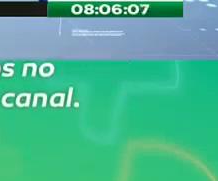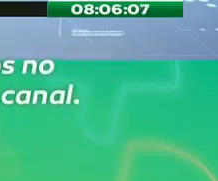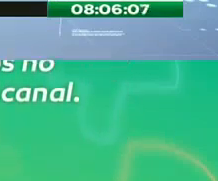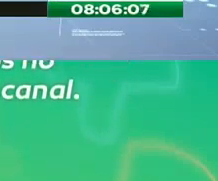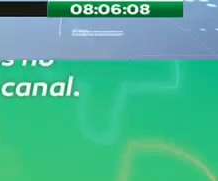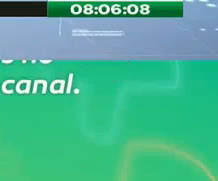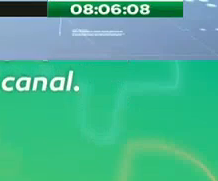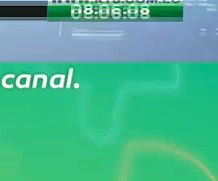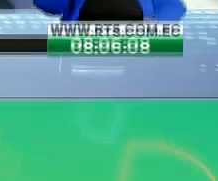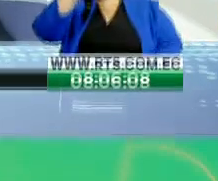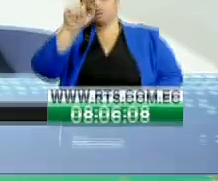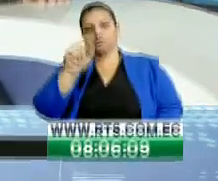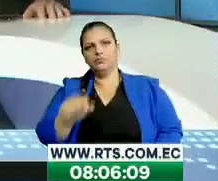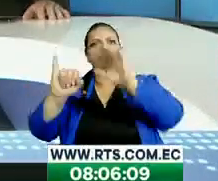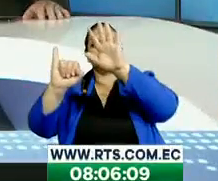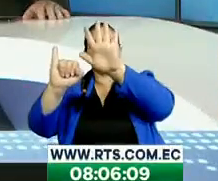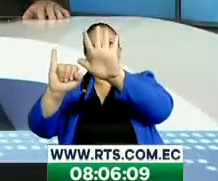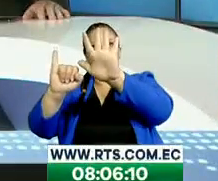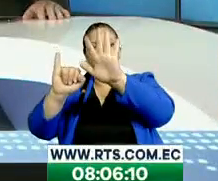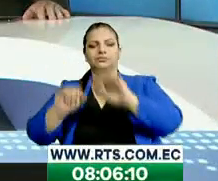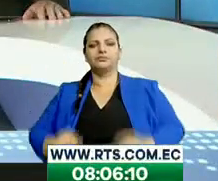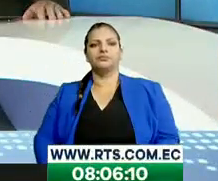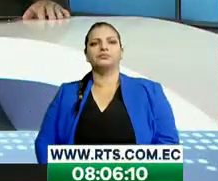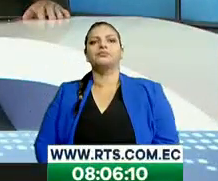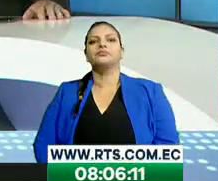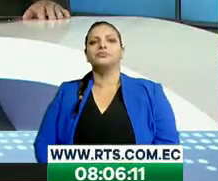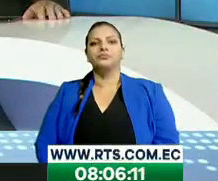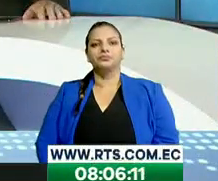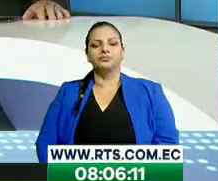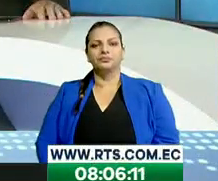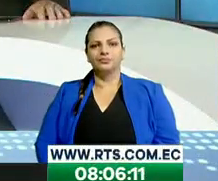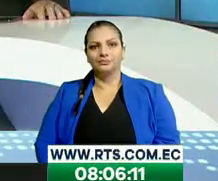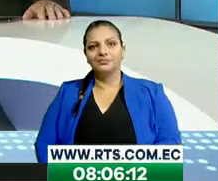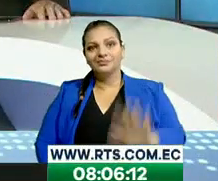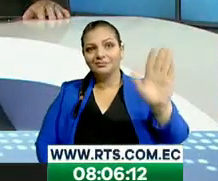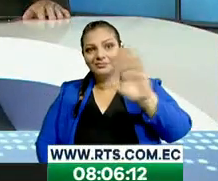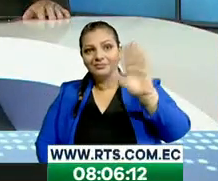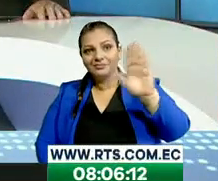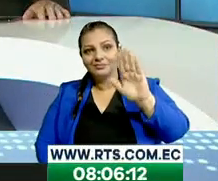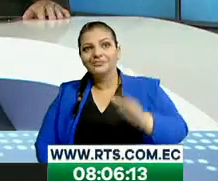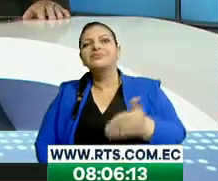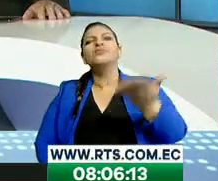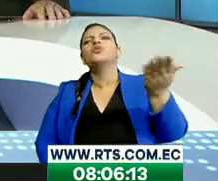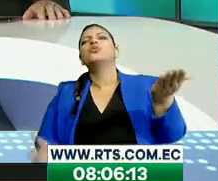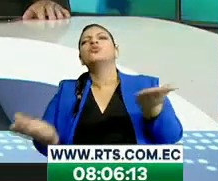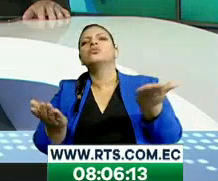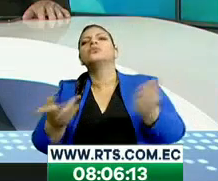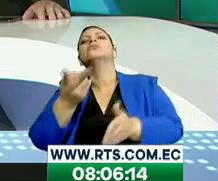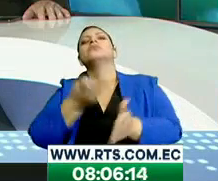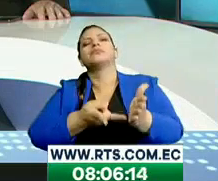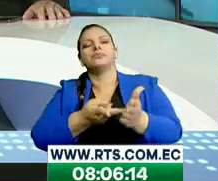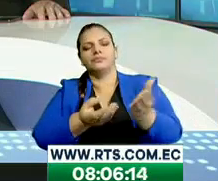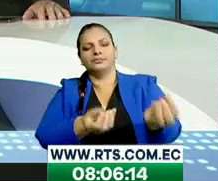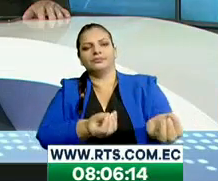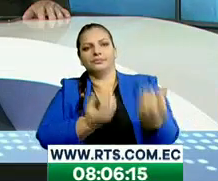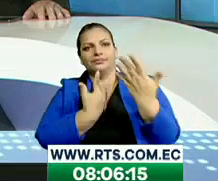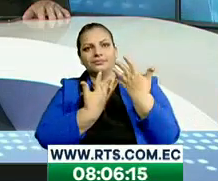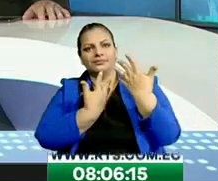8 y 6, ya me trasladé 4 horas atrás yo. 8 y 6 de la mañana, Joselito, ¿por dónde andamos y cuáles son las novedades que usted nos va a